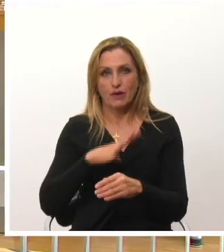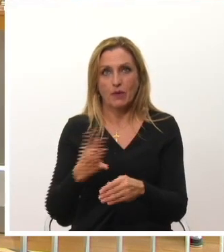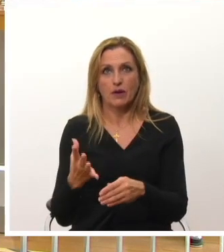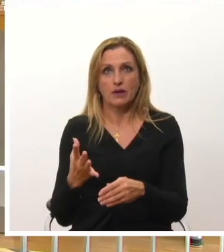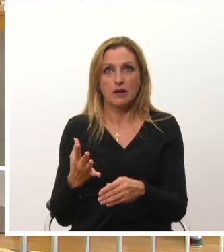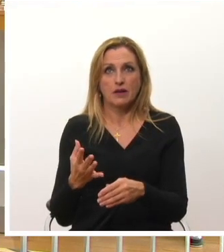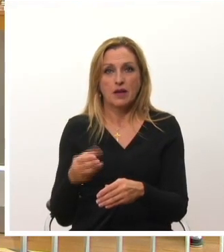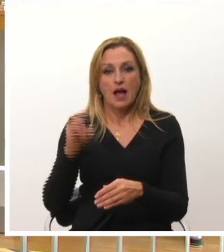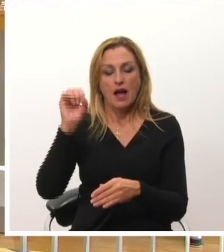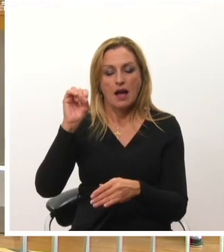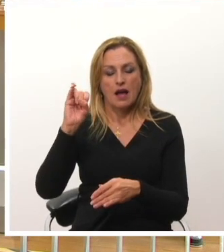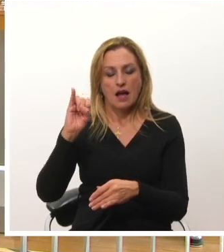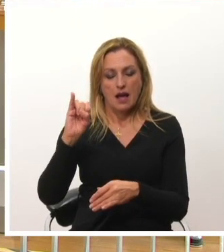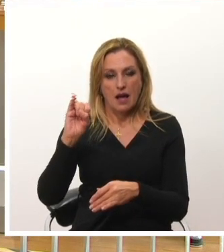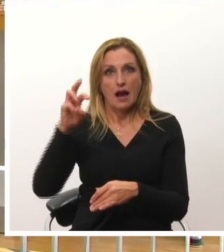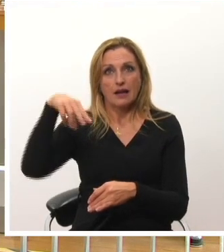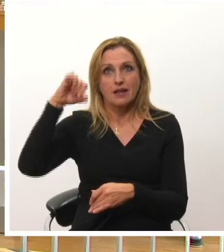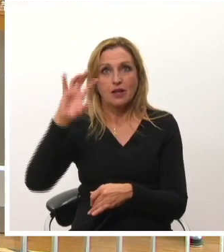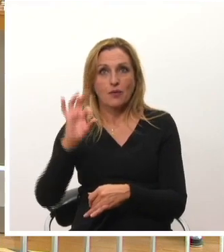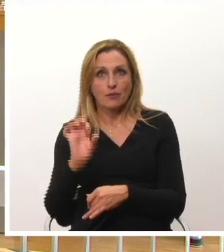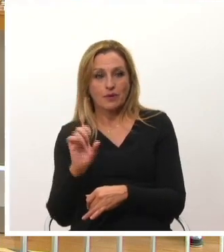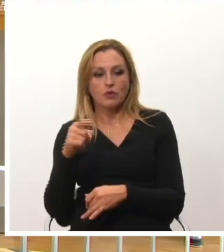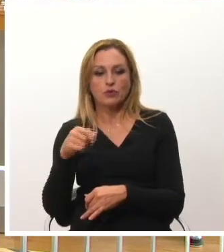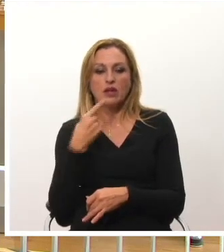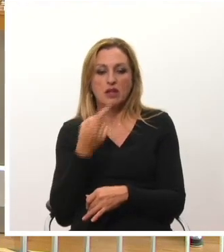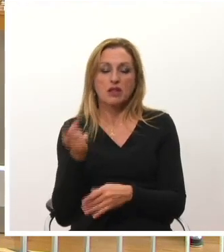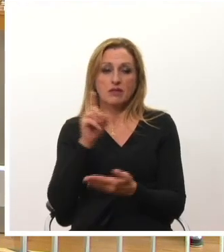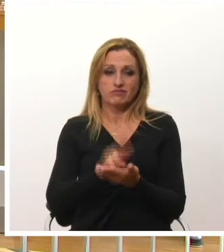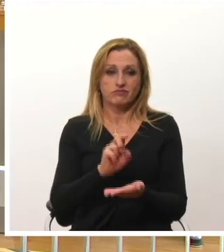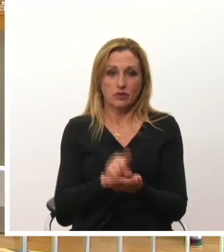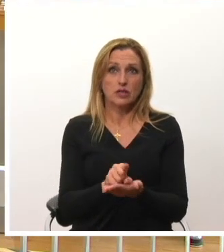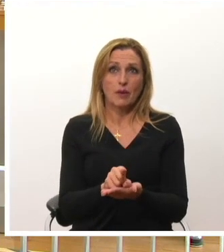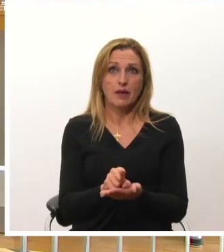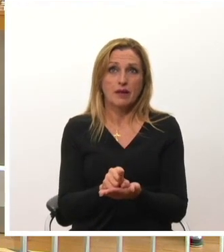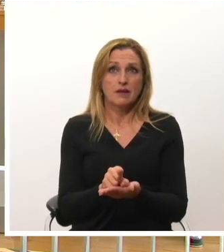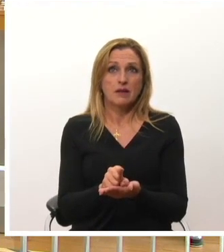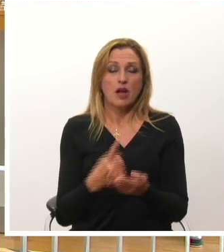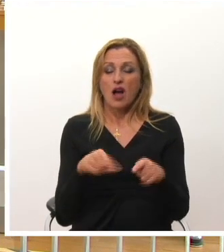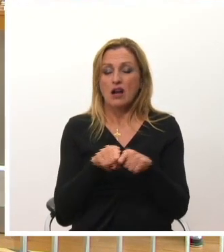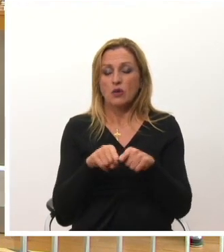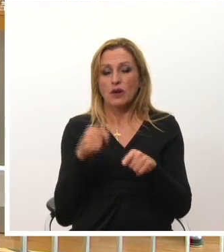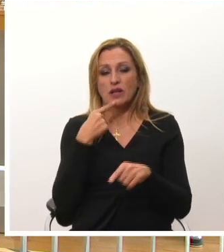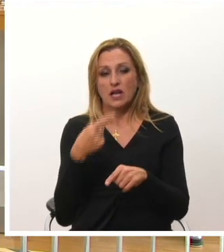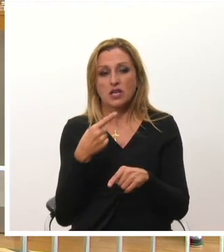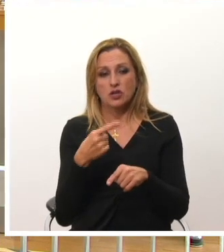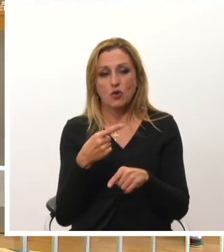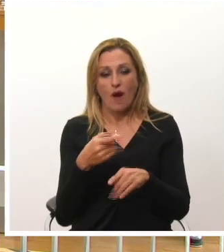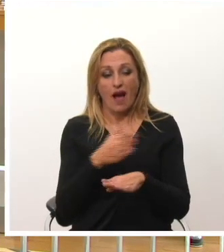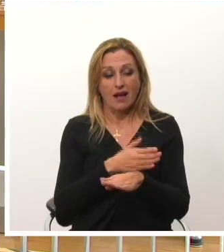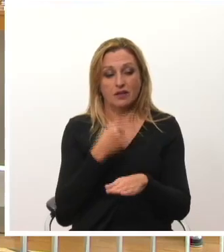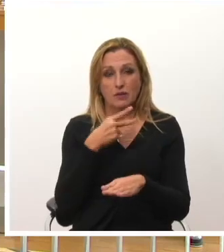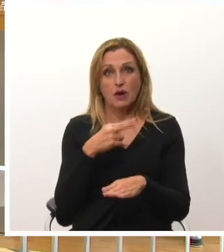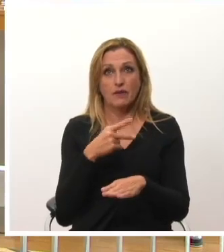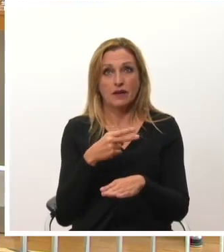al Ims que ha vuelto usted habla del imis Bueno realmente el imis lo como ha dicho como hemos hablado anteriormente el